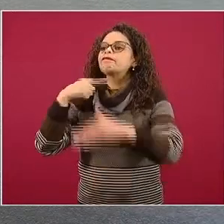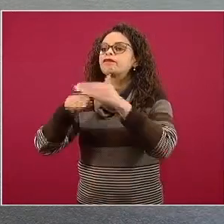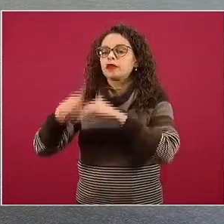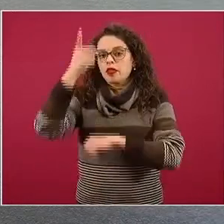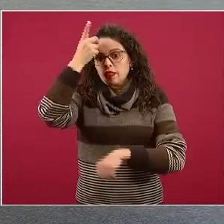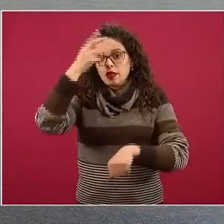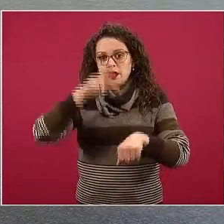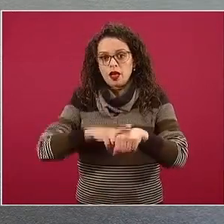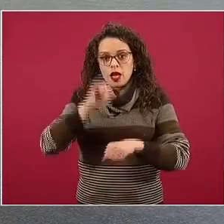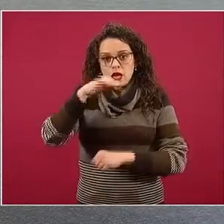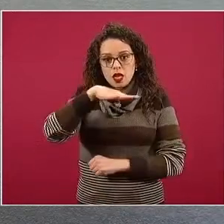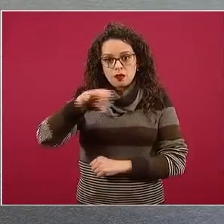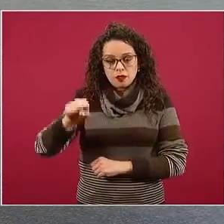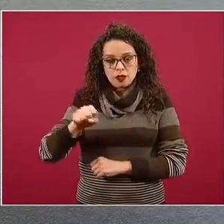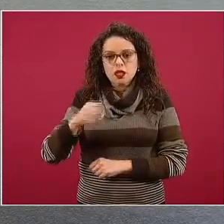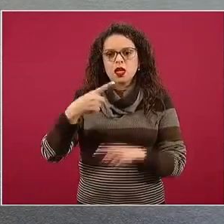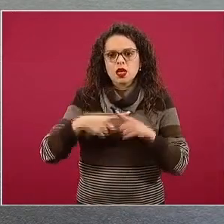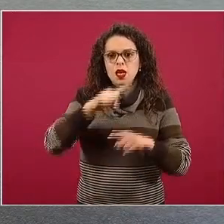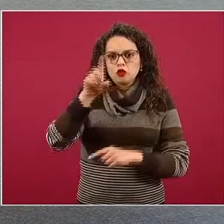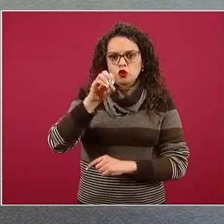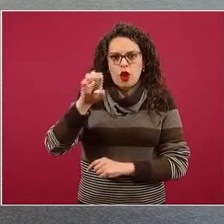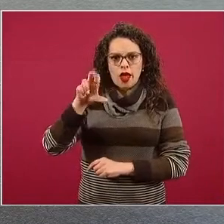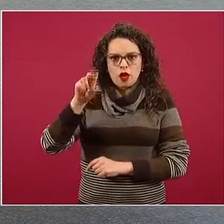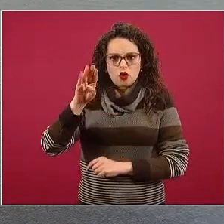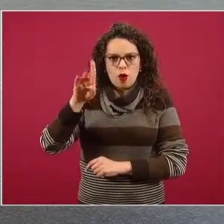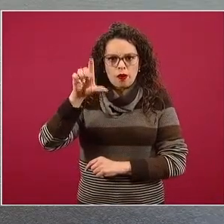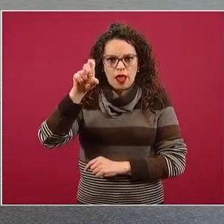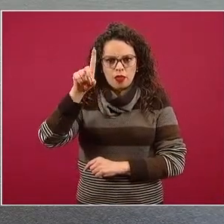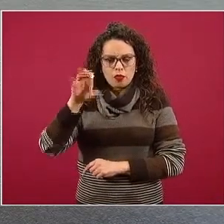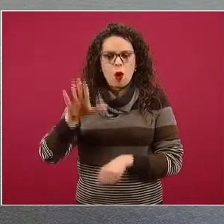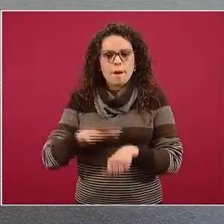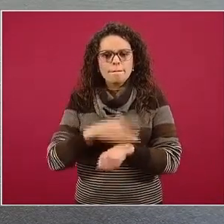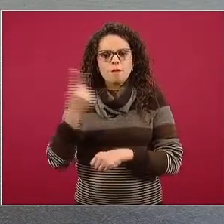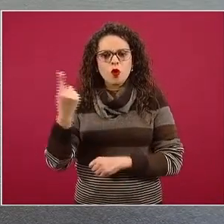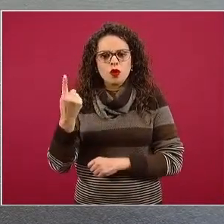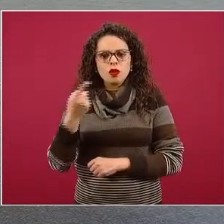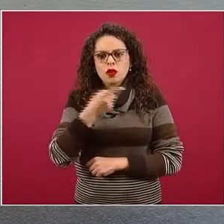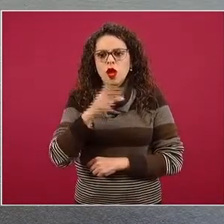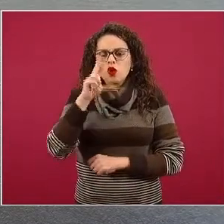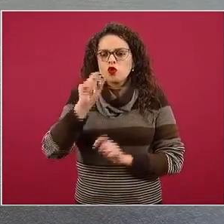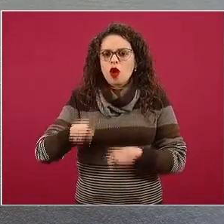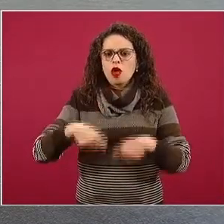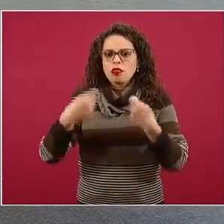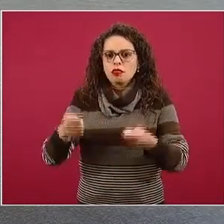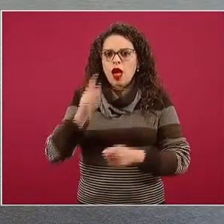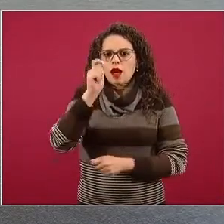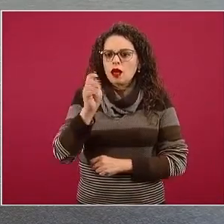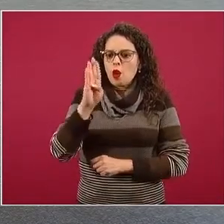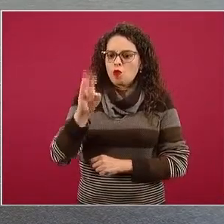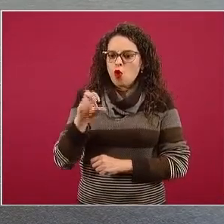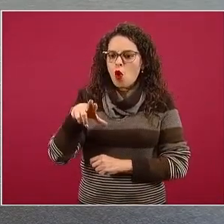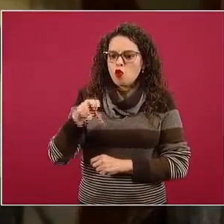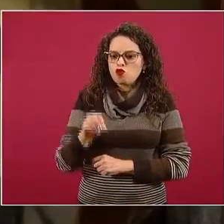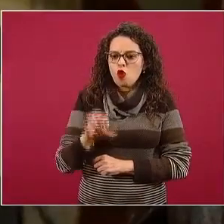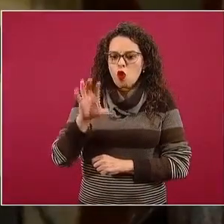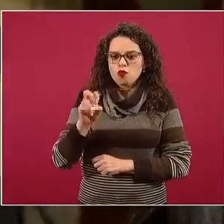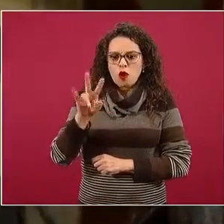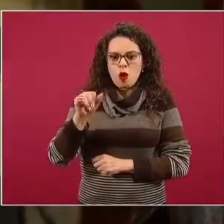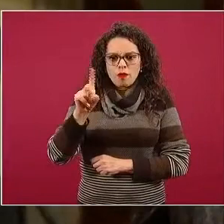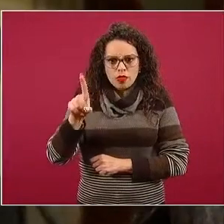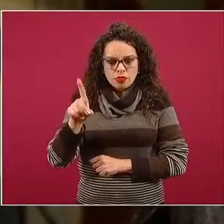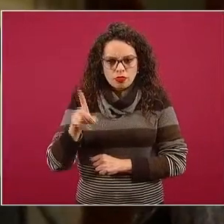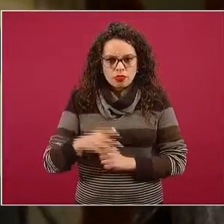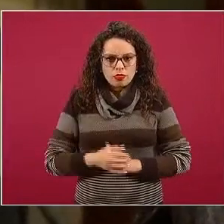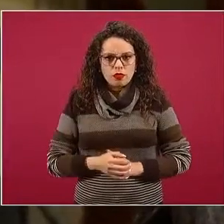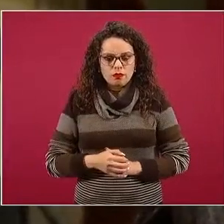IMSS, Zoé Robledo, sobre irregularidades sobre la entrega de bonos COVID. Nos siguen llegando